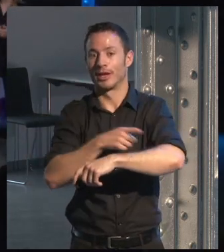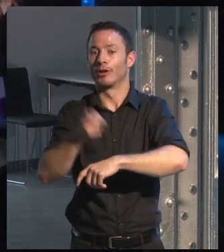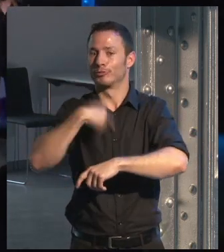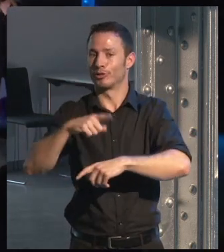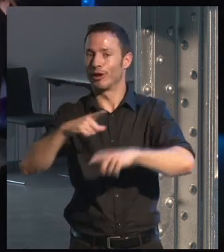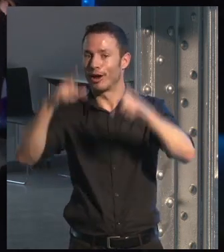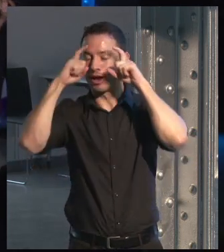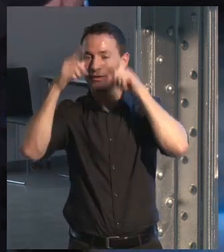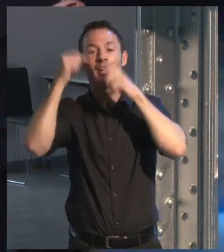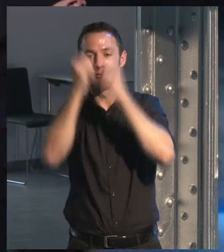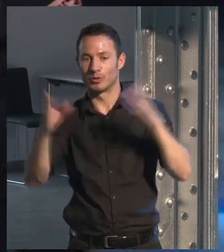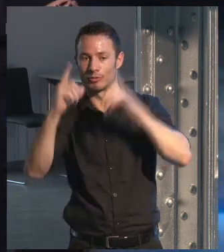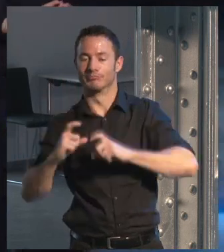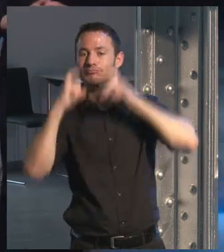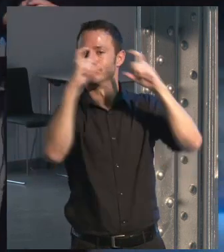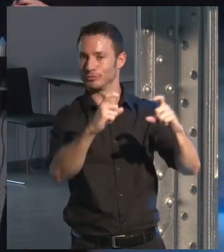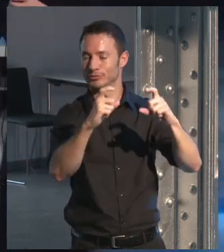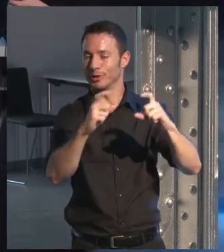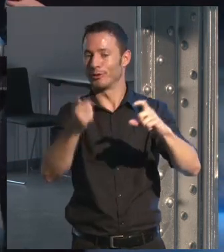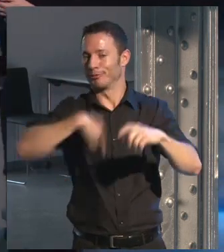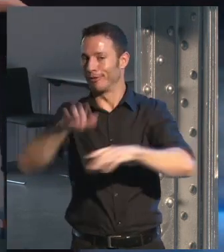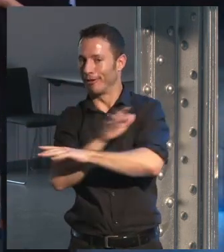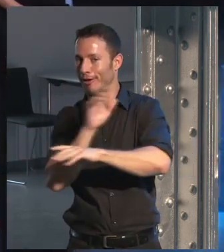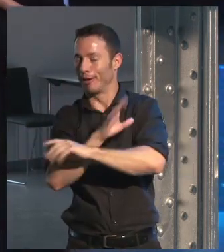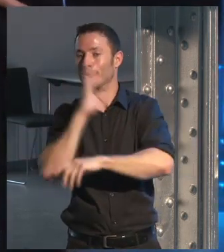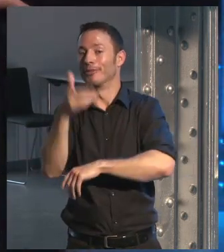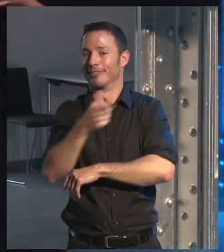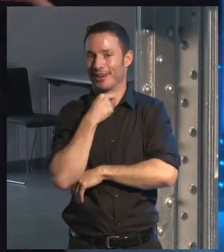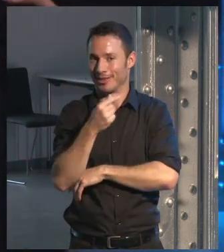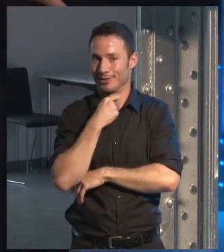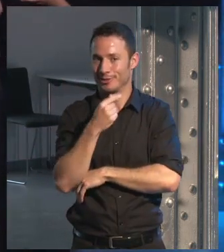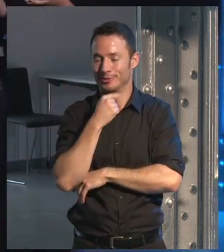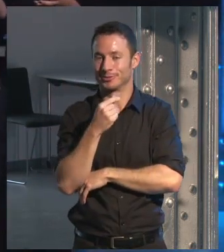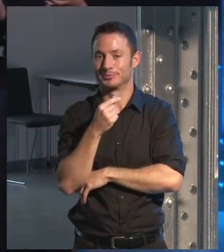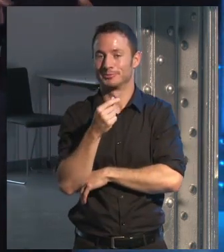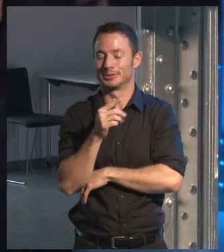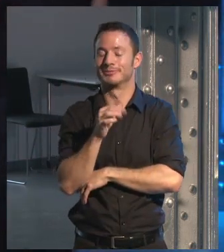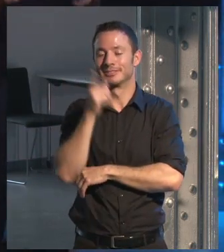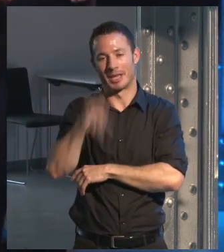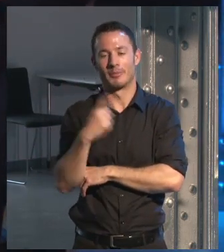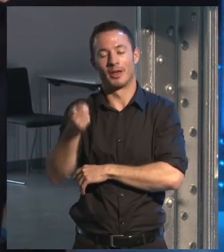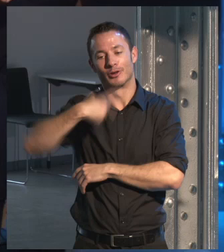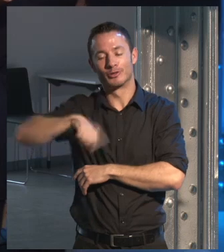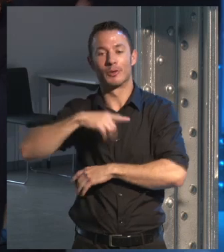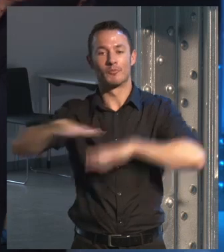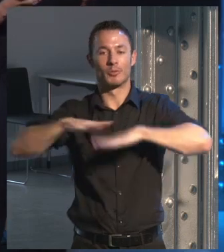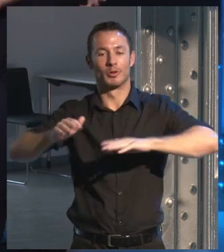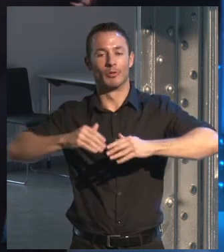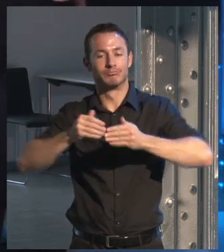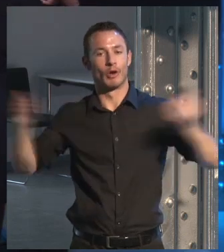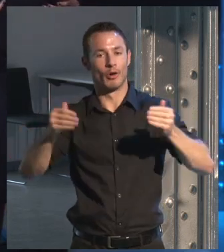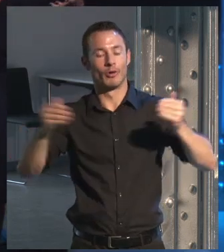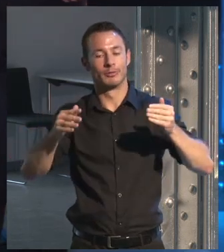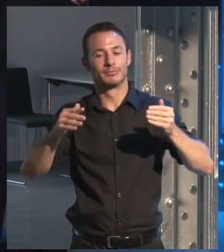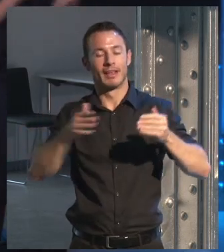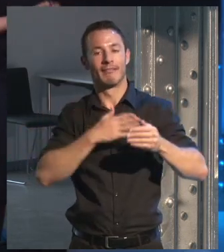realidad virtual, además de reírnos, porque la verdad es que fue gracioso. Bueno, pues nosotros, además de lanzar el movimiento, quisimos dar